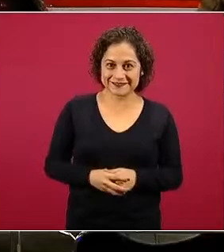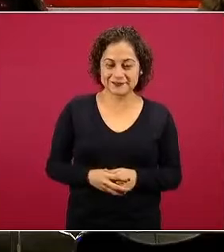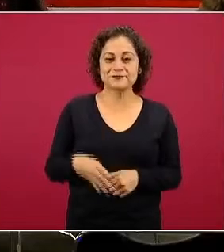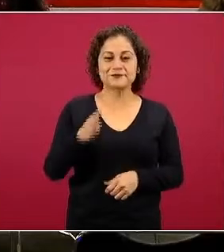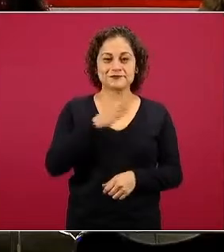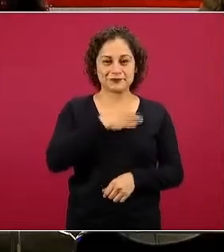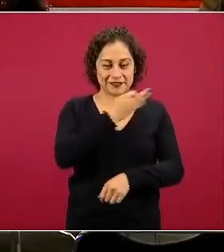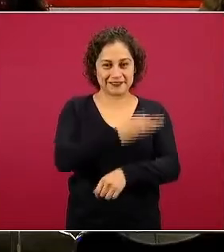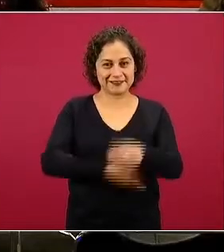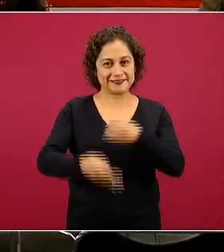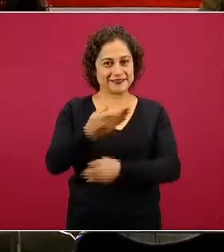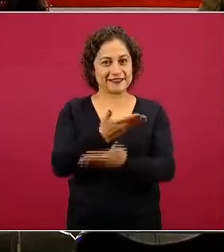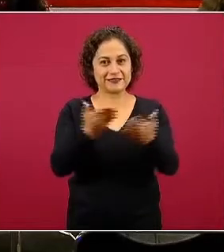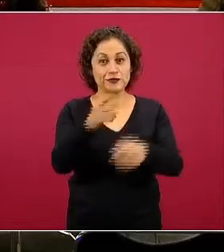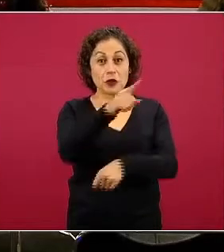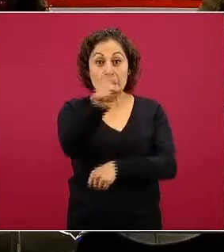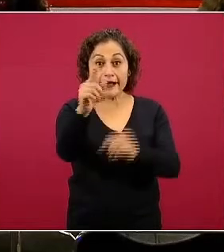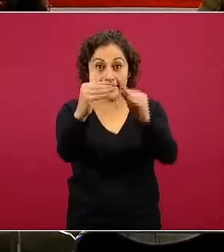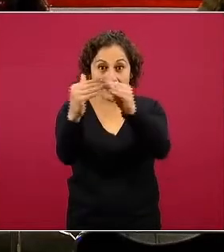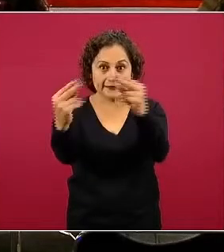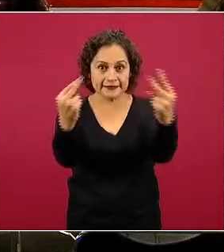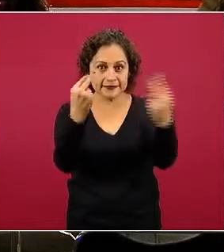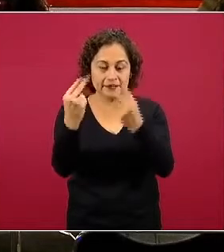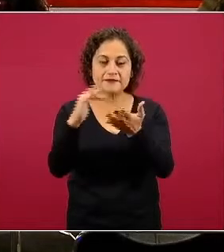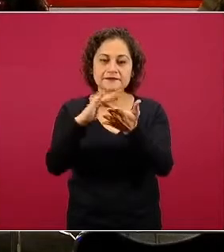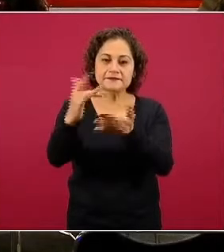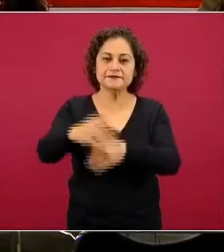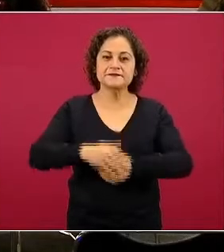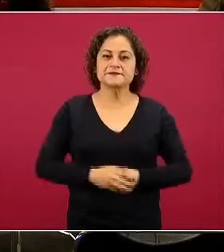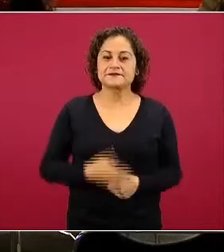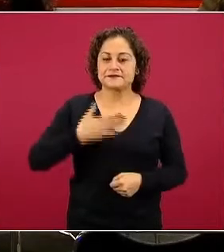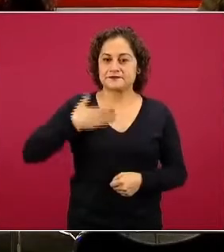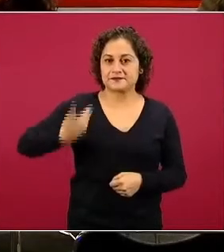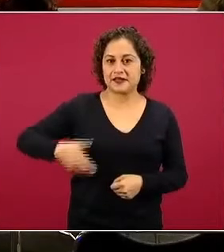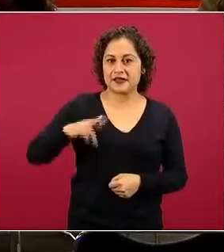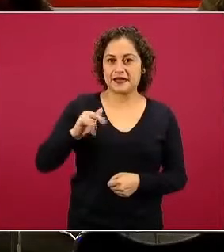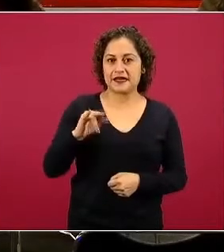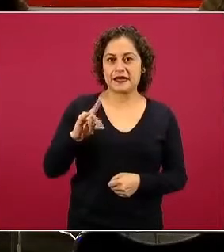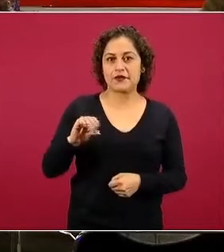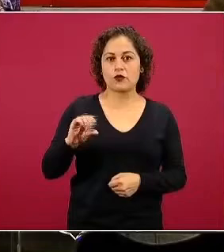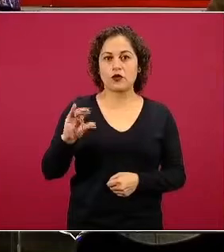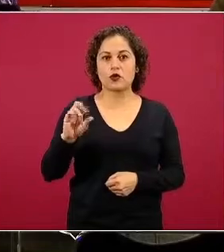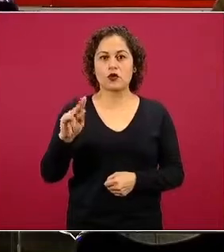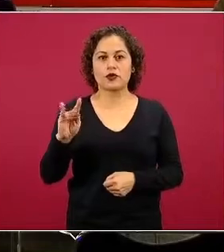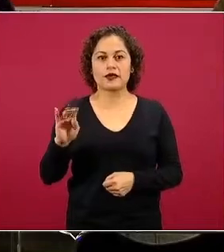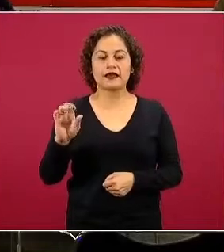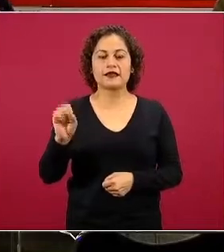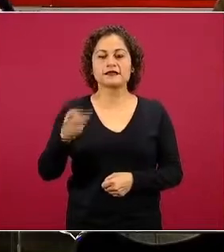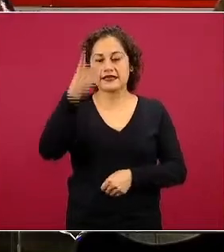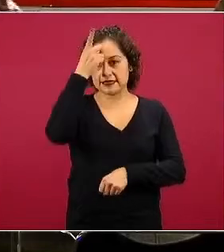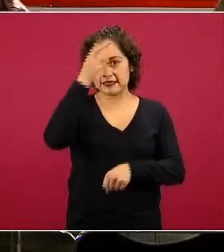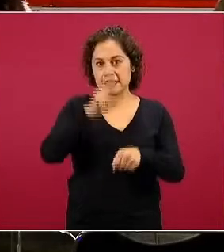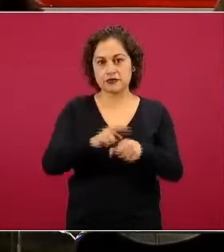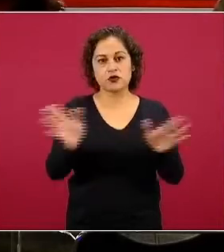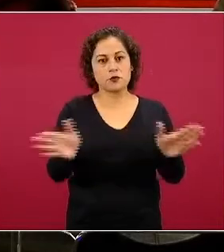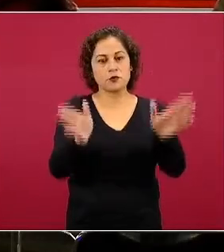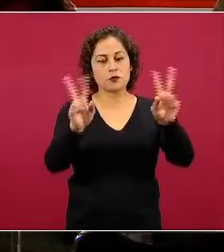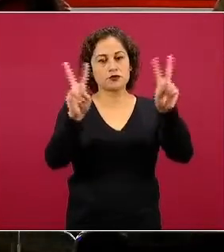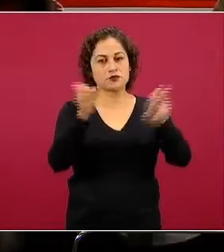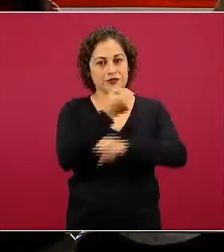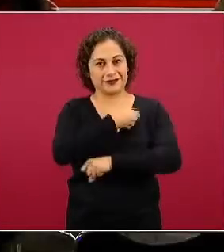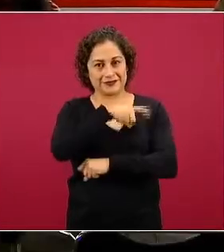Buenas tardes a todos en casa. Soy Ricardo Cortés Alcalá, director general de Promoción de la Salud,